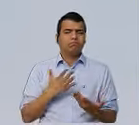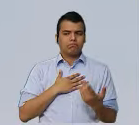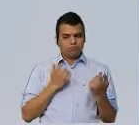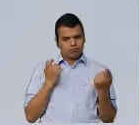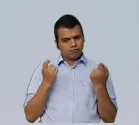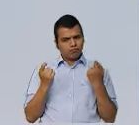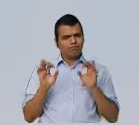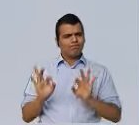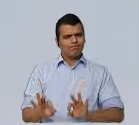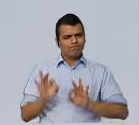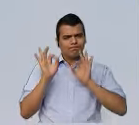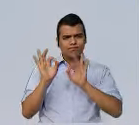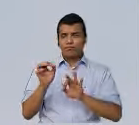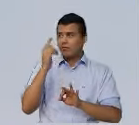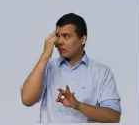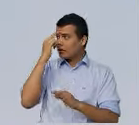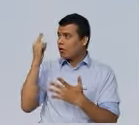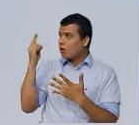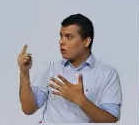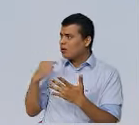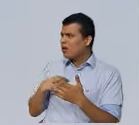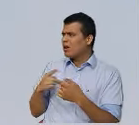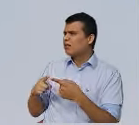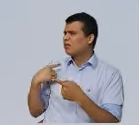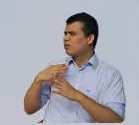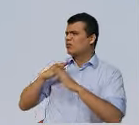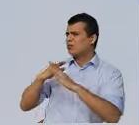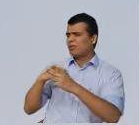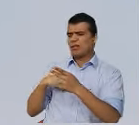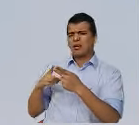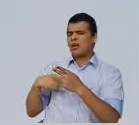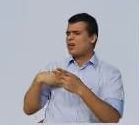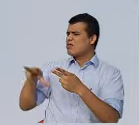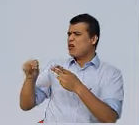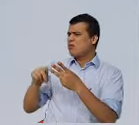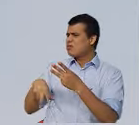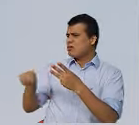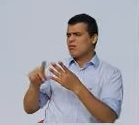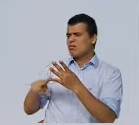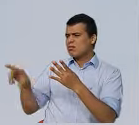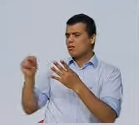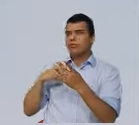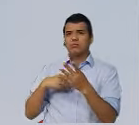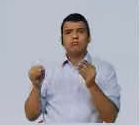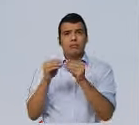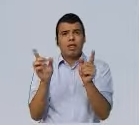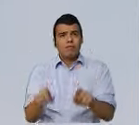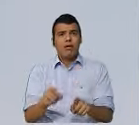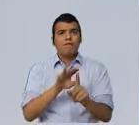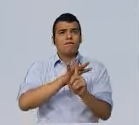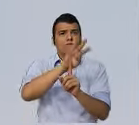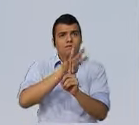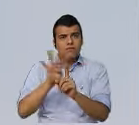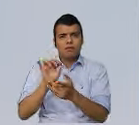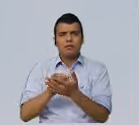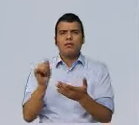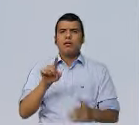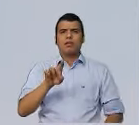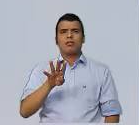no prescindir de ningún alimento y adicionar siempre fibra. La recomendación son 14